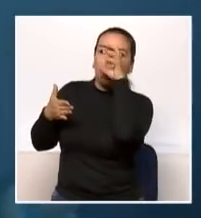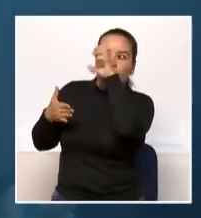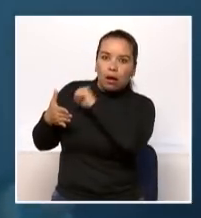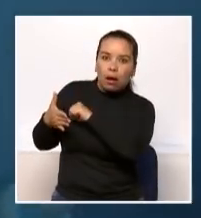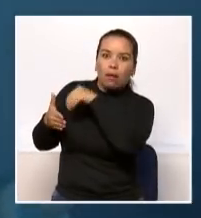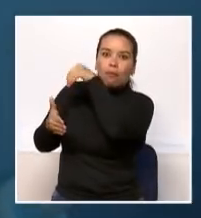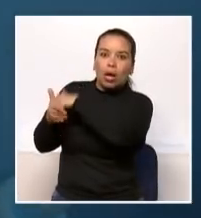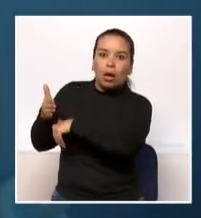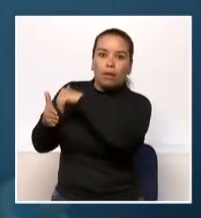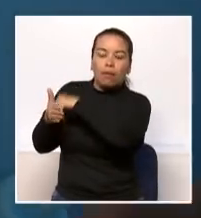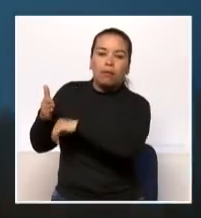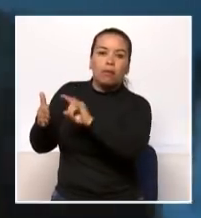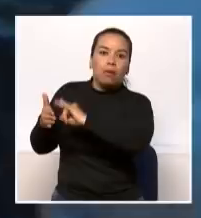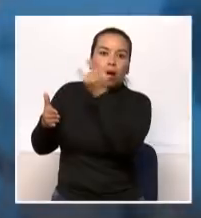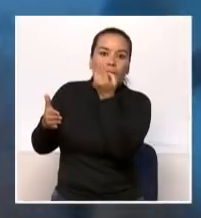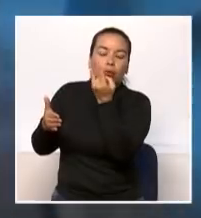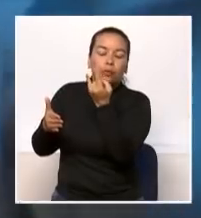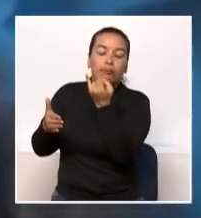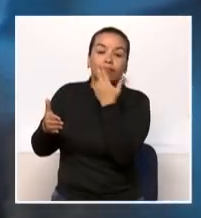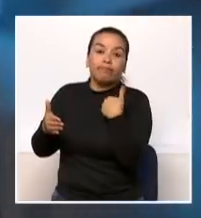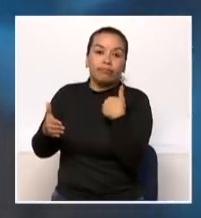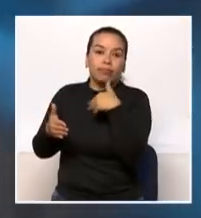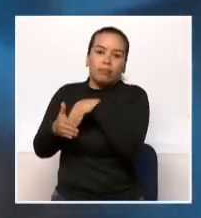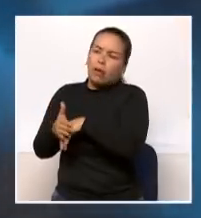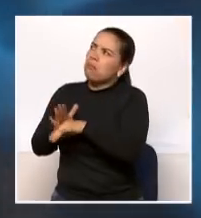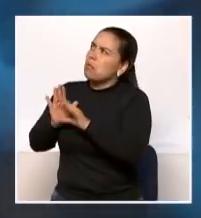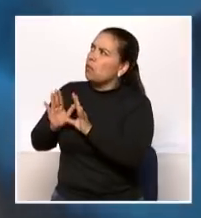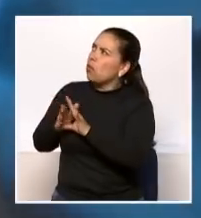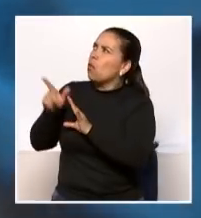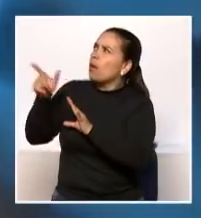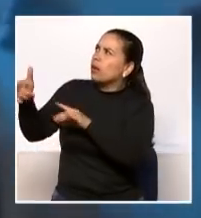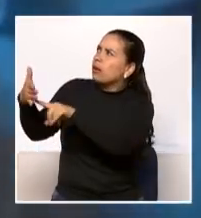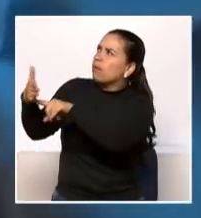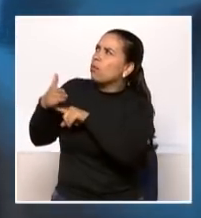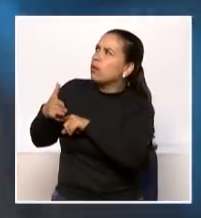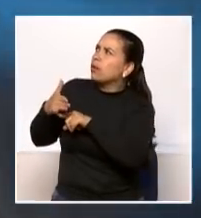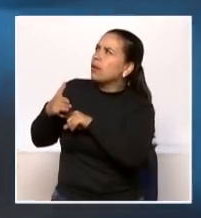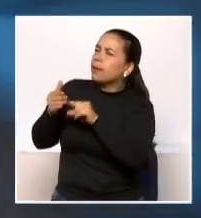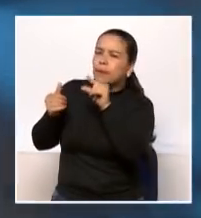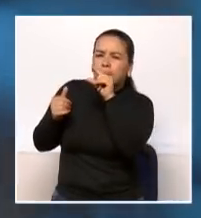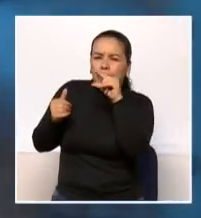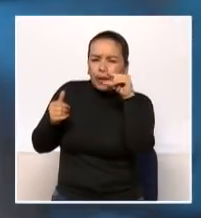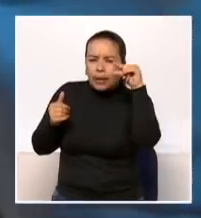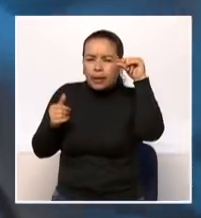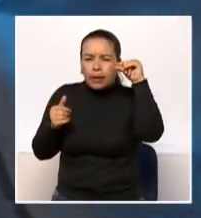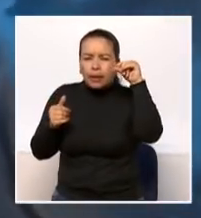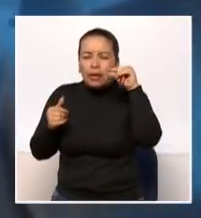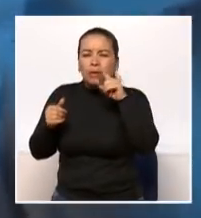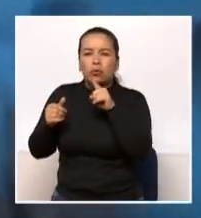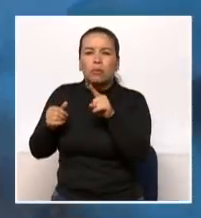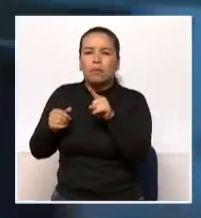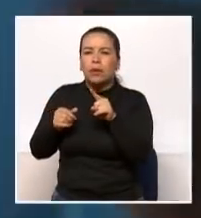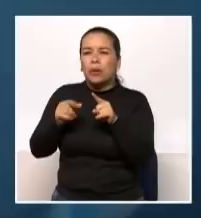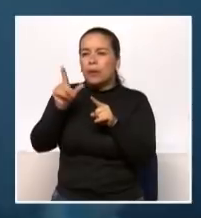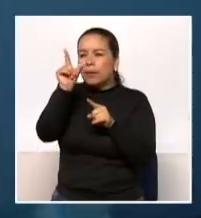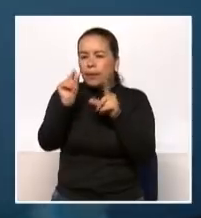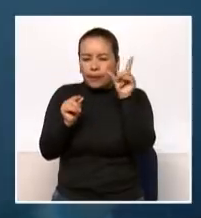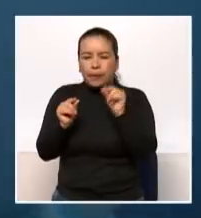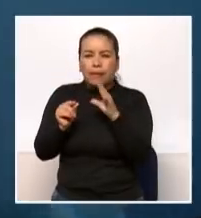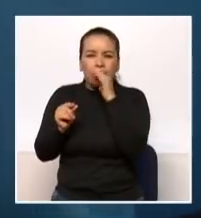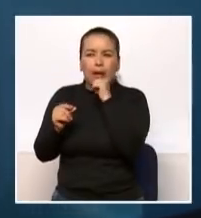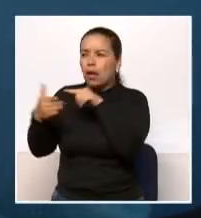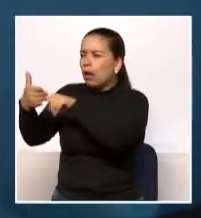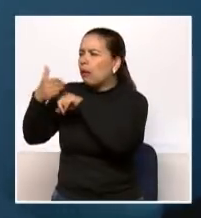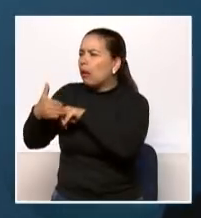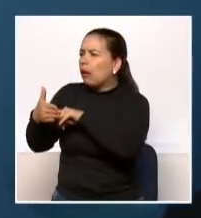acumular y precipitar los triglicéridos. Pero ven, aquí se insinúa la vesícula y no podemos ver los vasos, ¿sí? Y bien, se pierde la